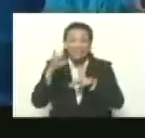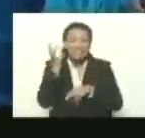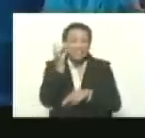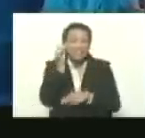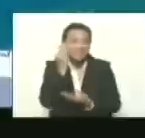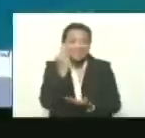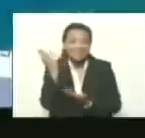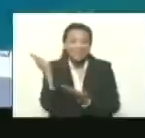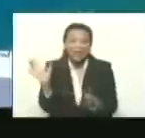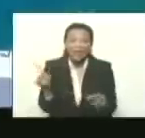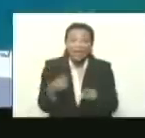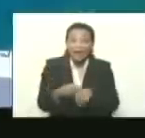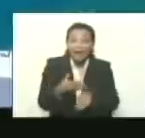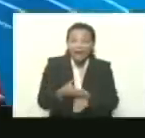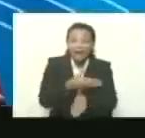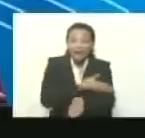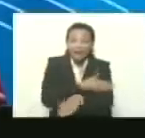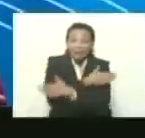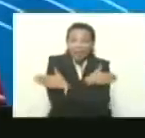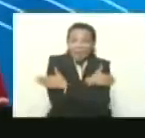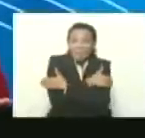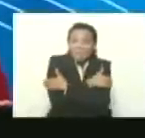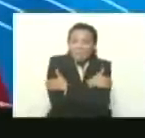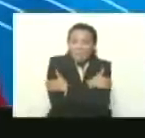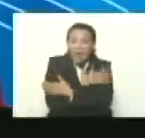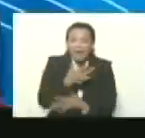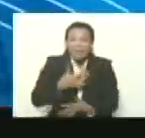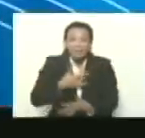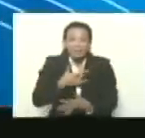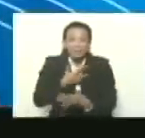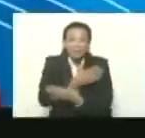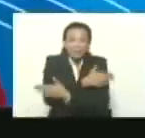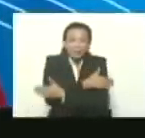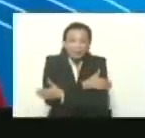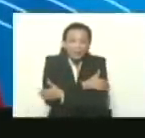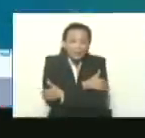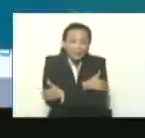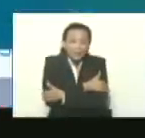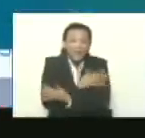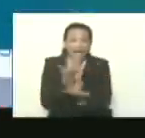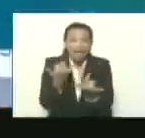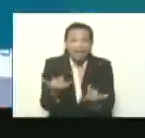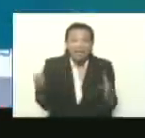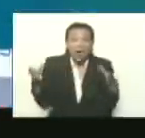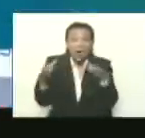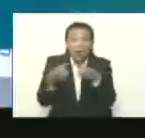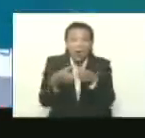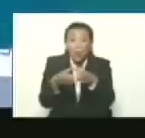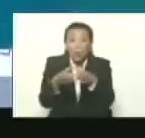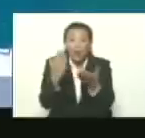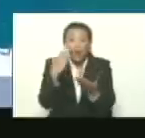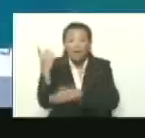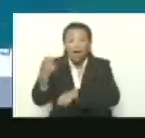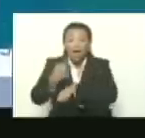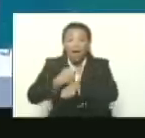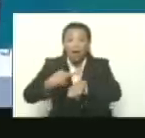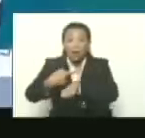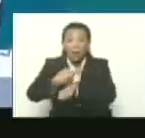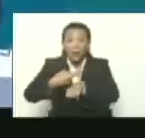me dio un abrazo bien, bien chévere. Y aquí está con nosotros al